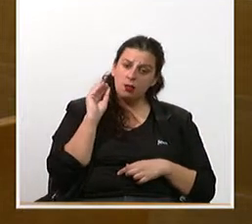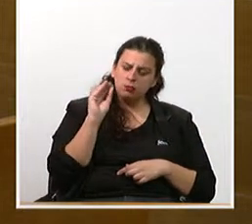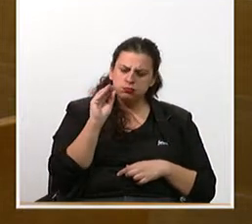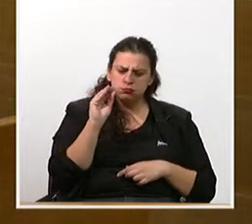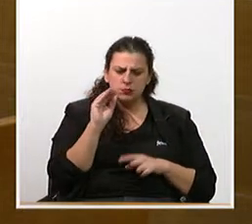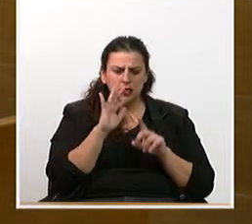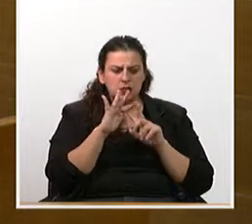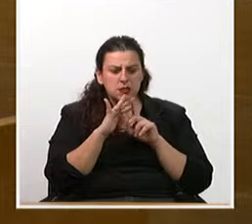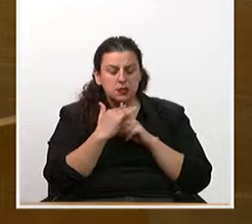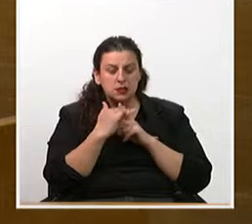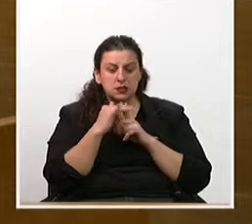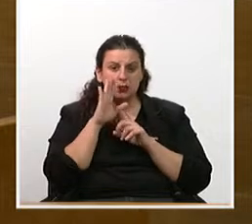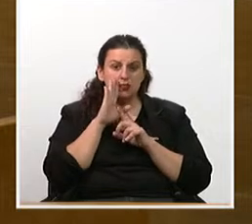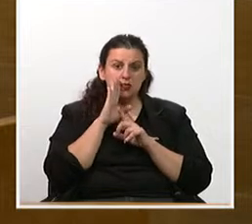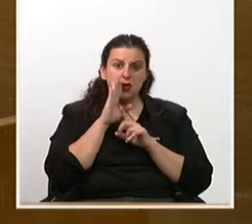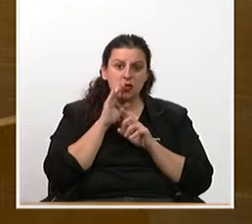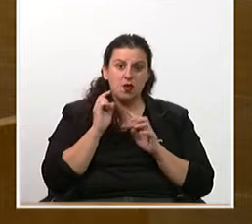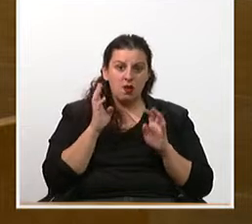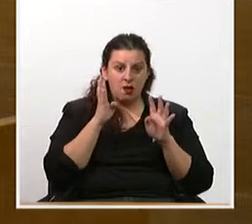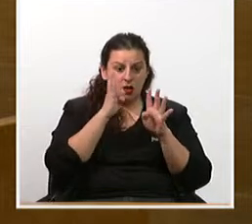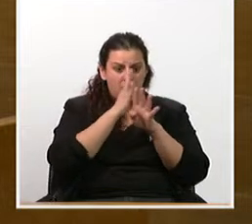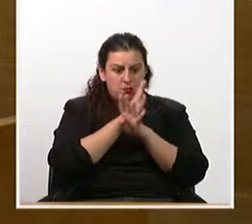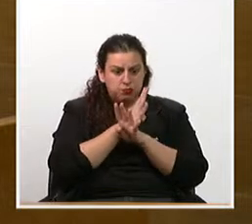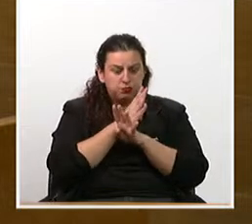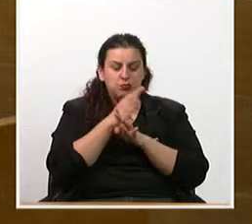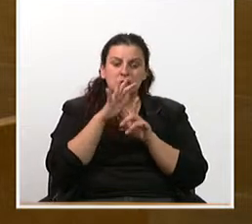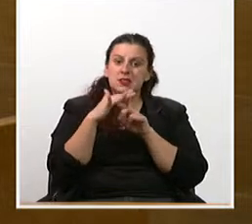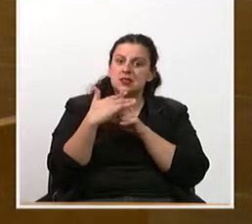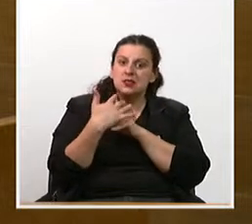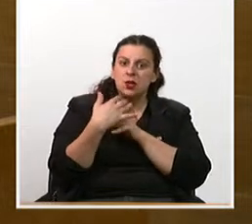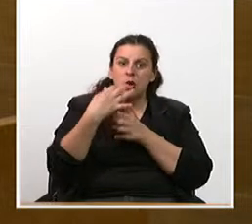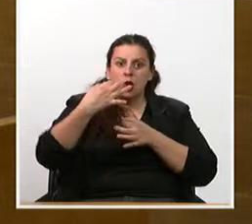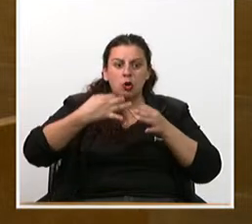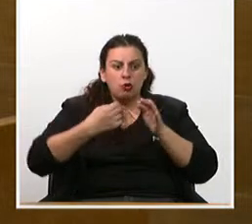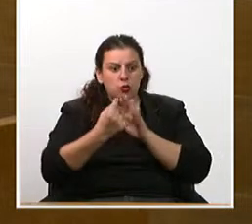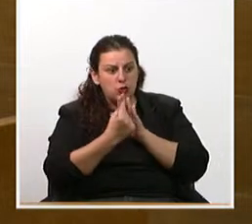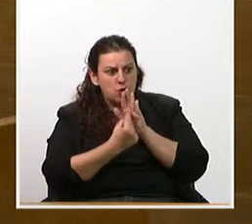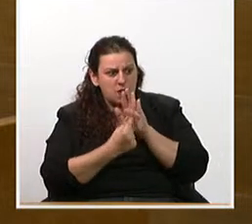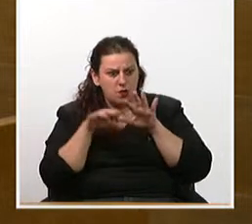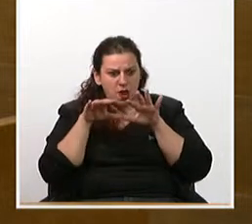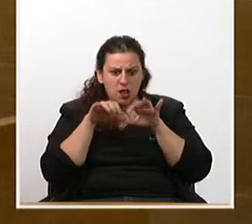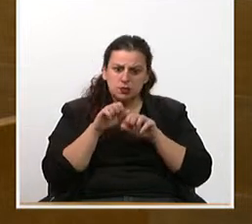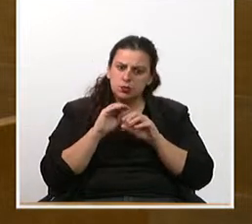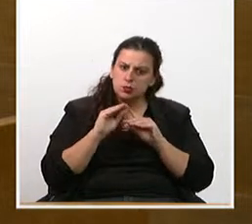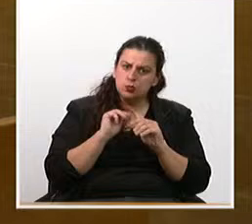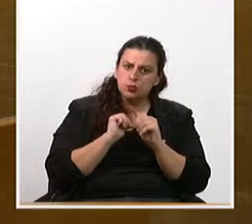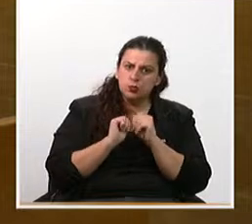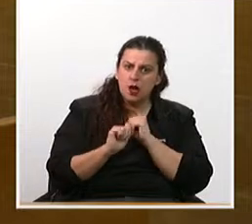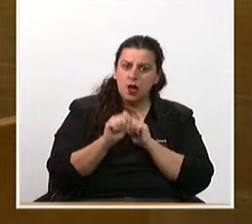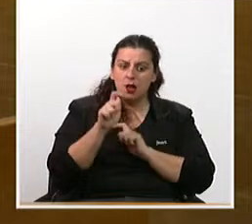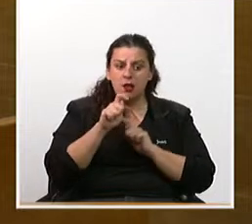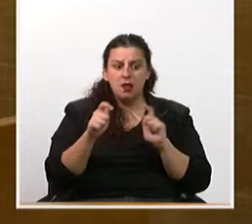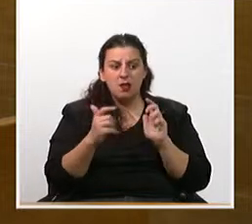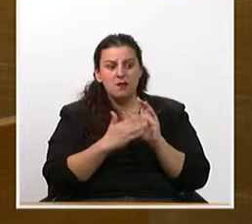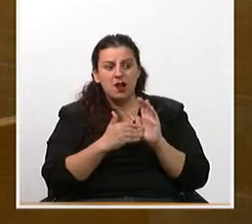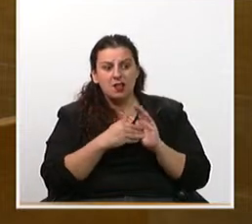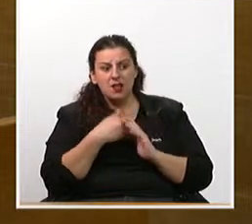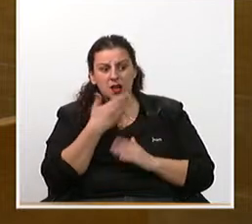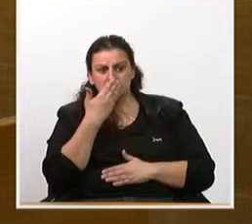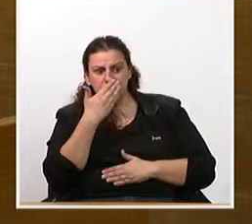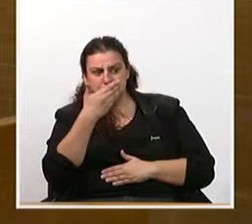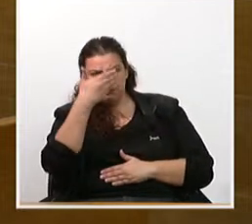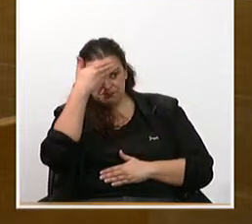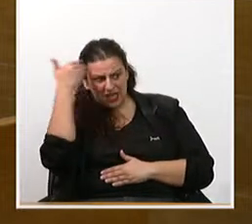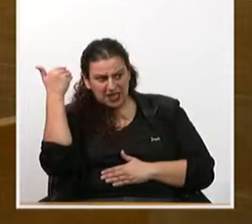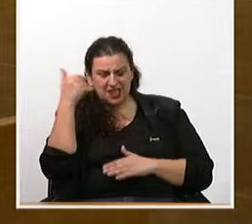encontró la justicia valenciana y las condiciones laborales de los trabajadores al Acceder al cargo los valencianos merecen conocer la verdad de la nefasta